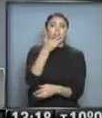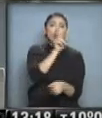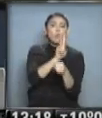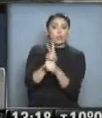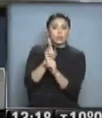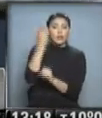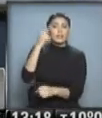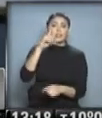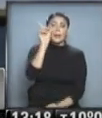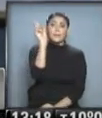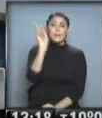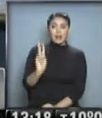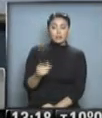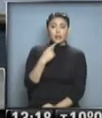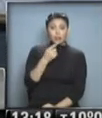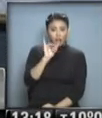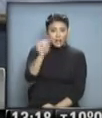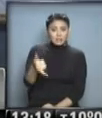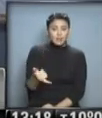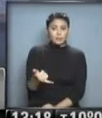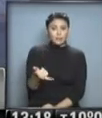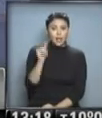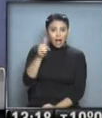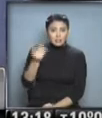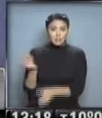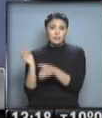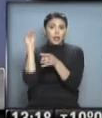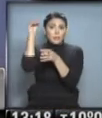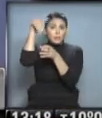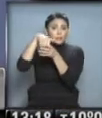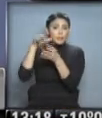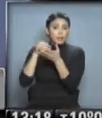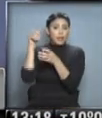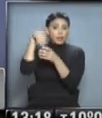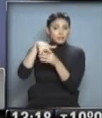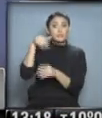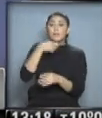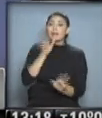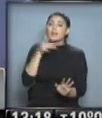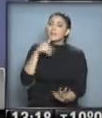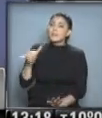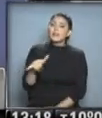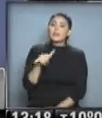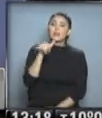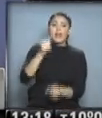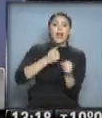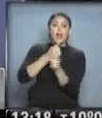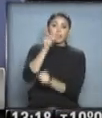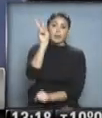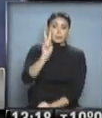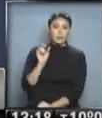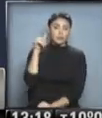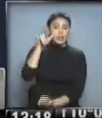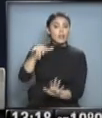de que Venezuela dijera que iba a aceptar asilarlo en su territorio, viajaría hacia ese país. Esta